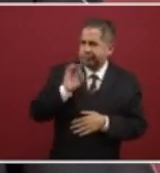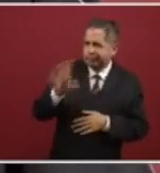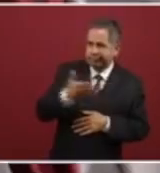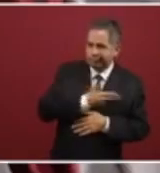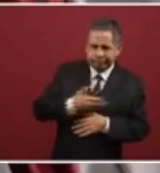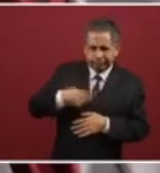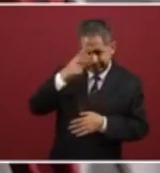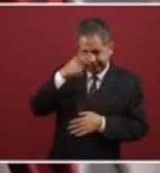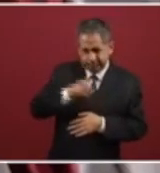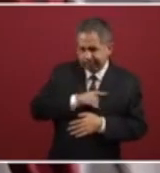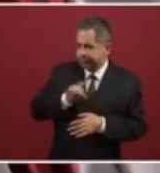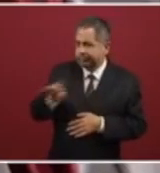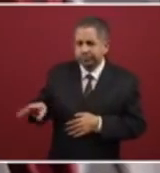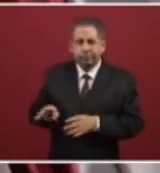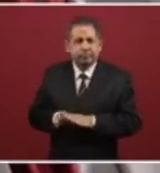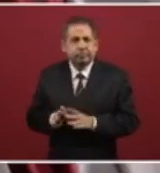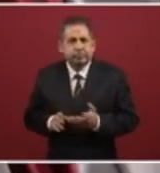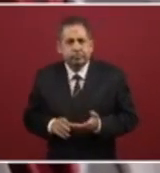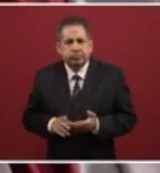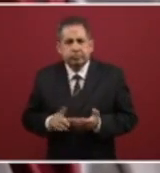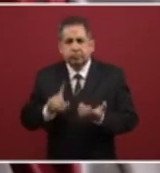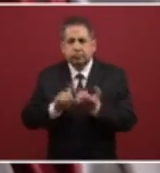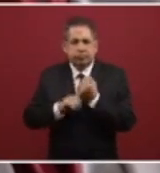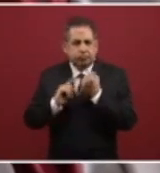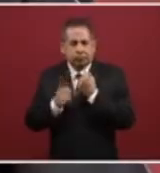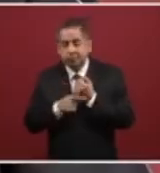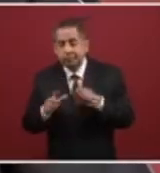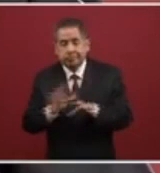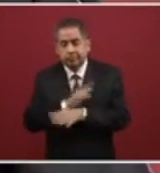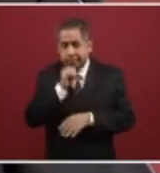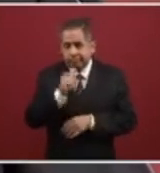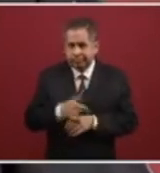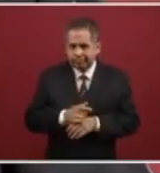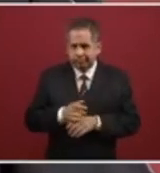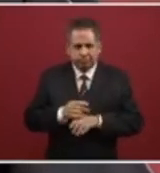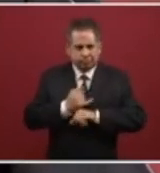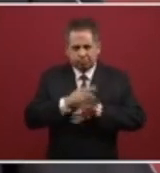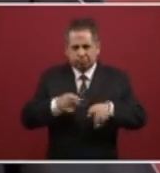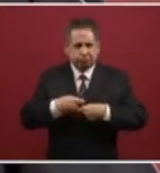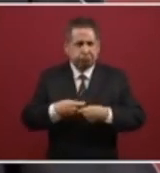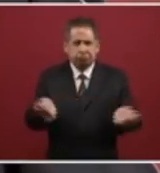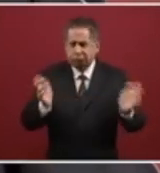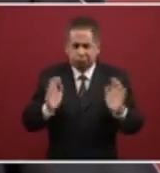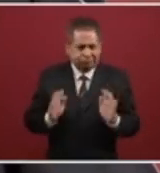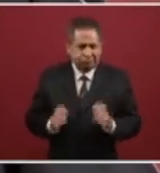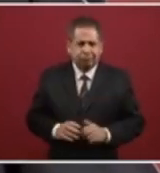República. No tiene nada cambiado, porque el presidente me dijo, pues darlo a conocer.